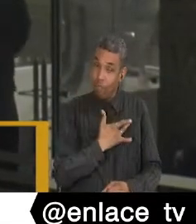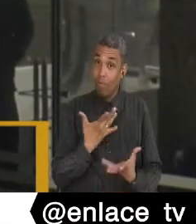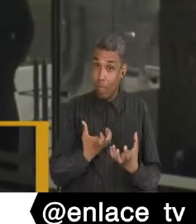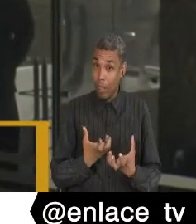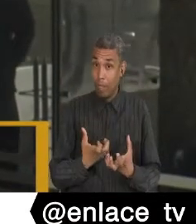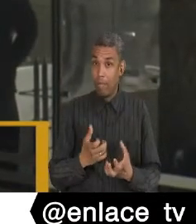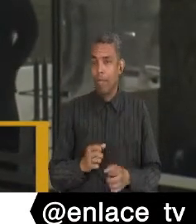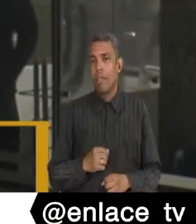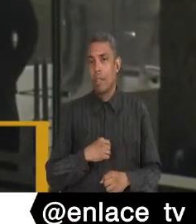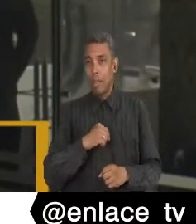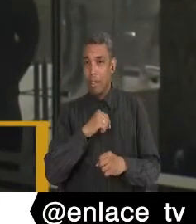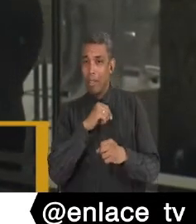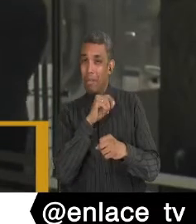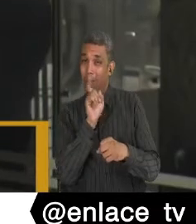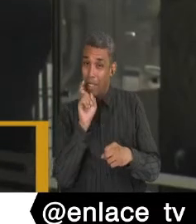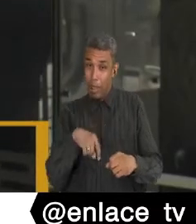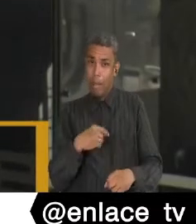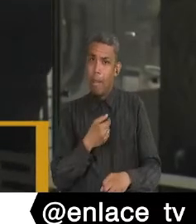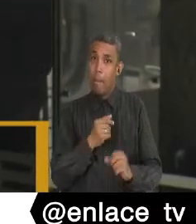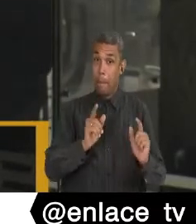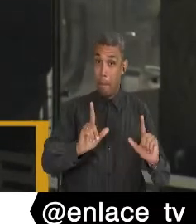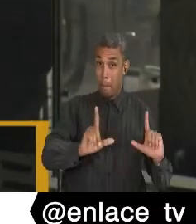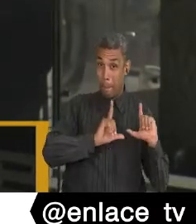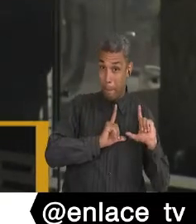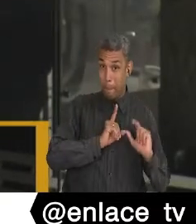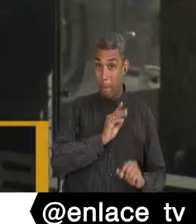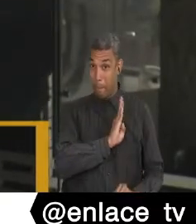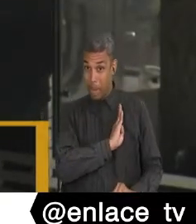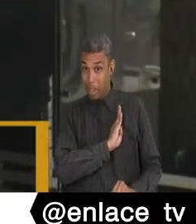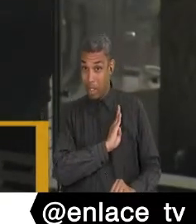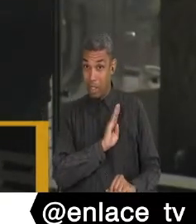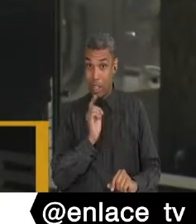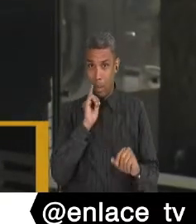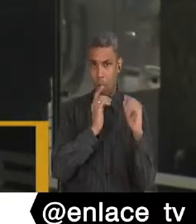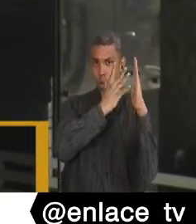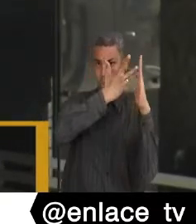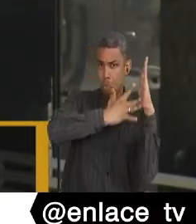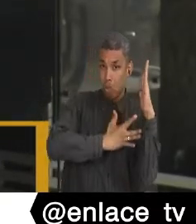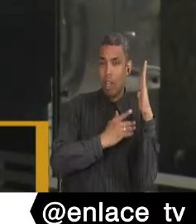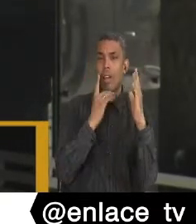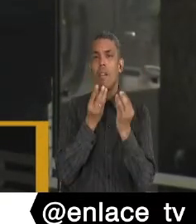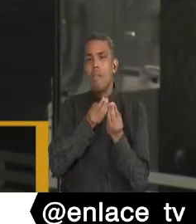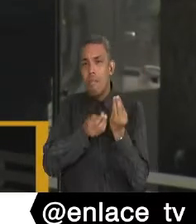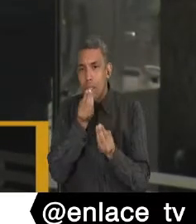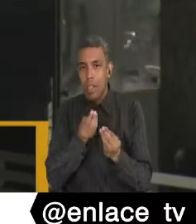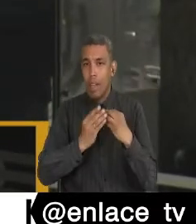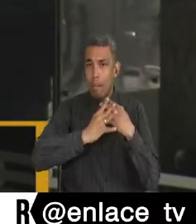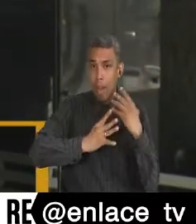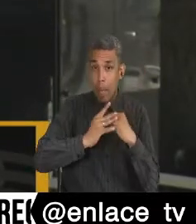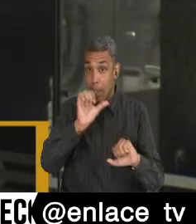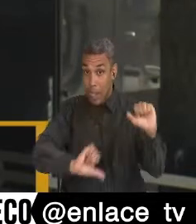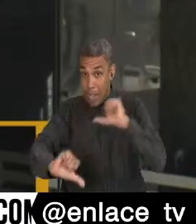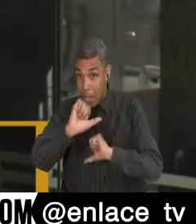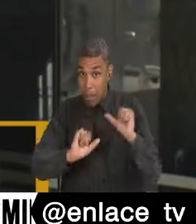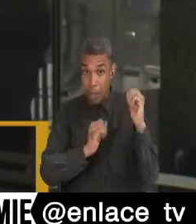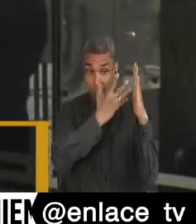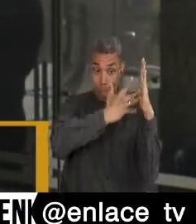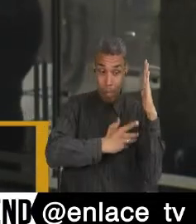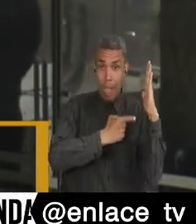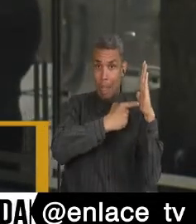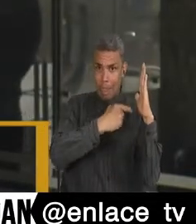ser bachiller, tener unas calificaciones buenas en física, química, matemáticas y tener unas